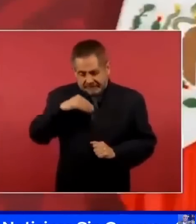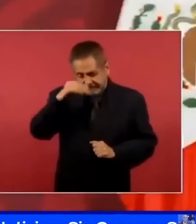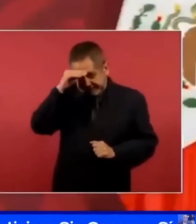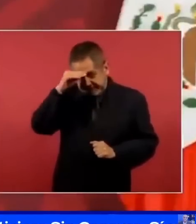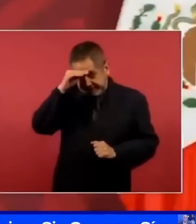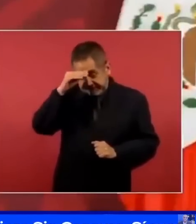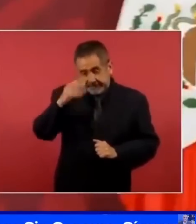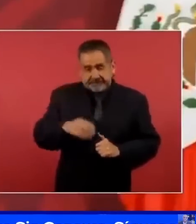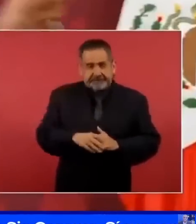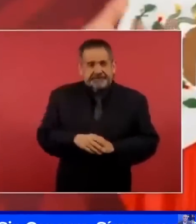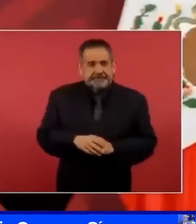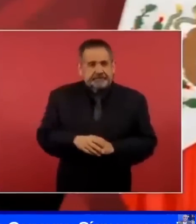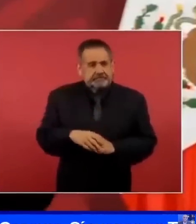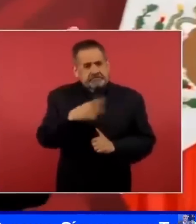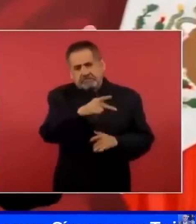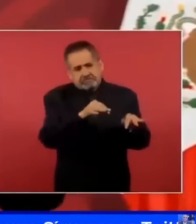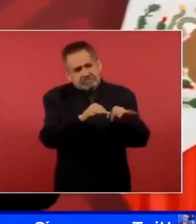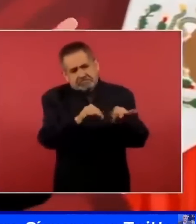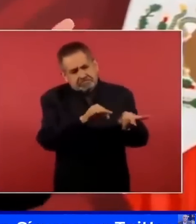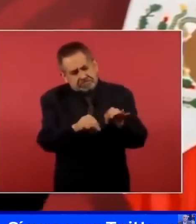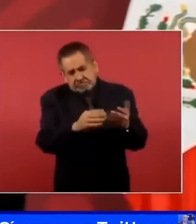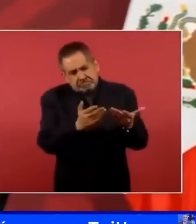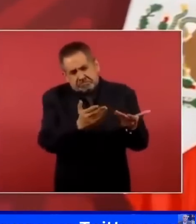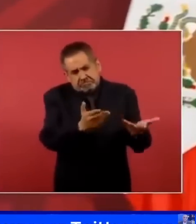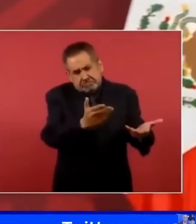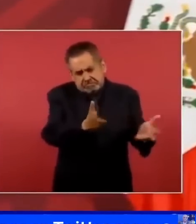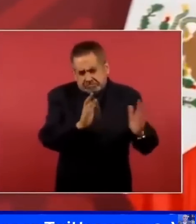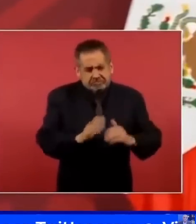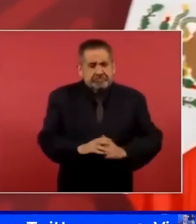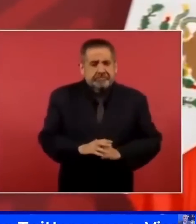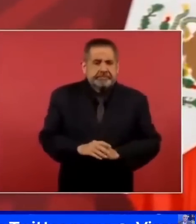considero que es su trabajo.